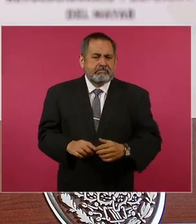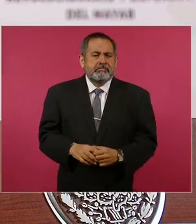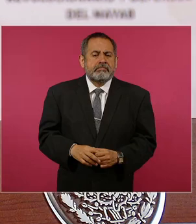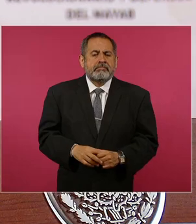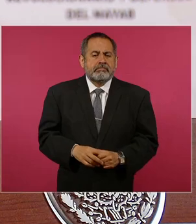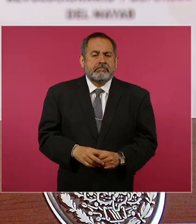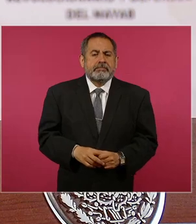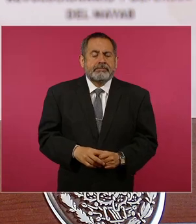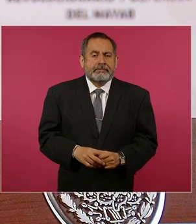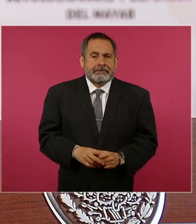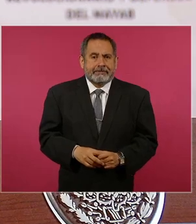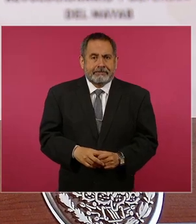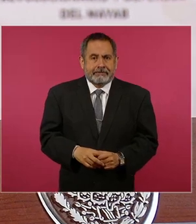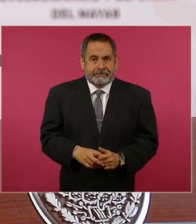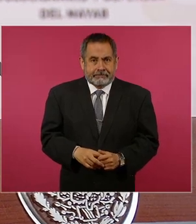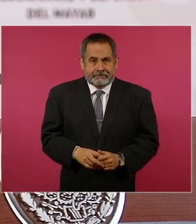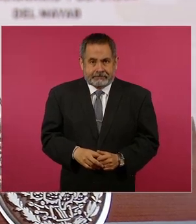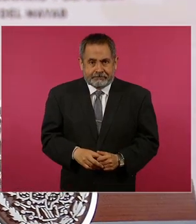¿Cómo